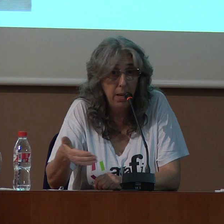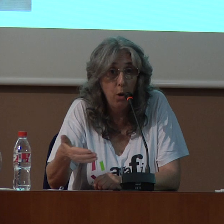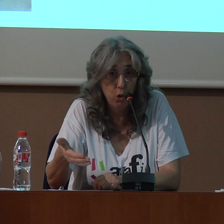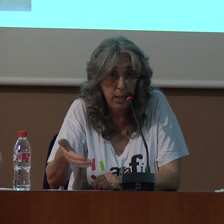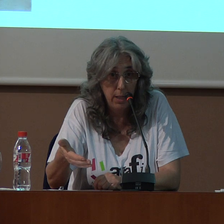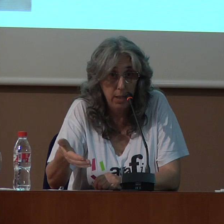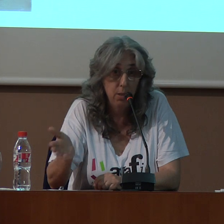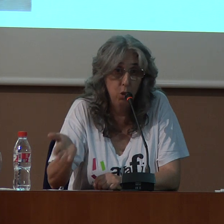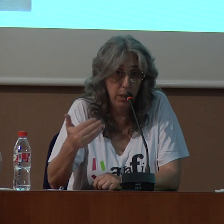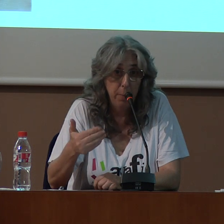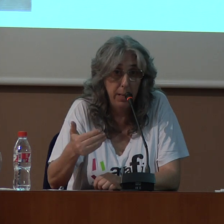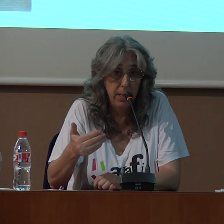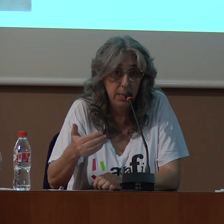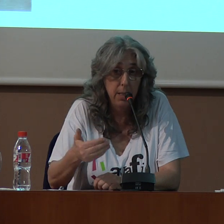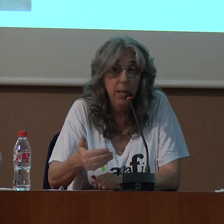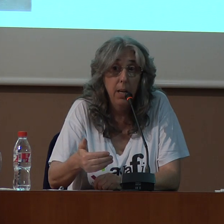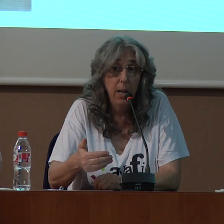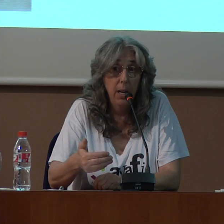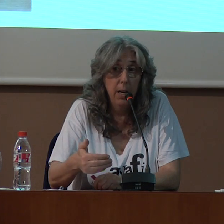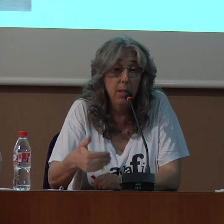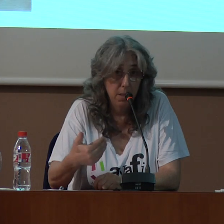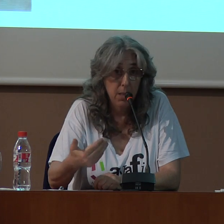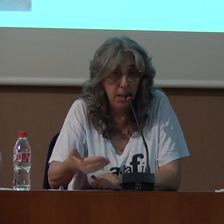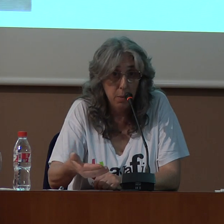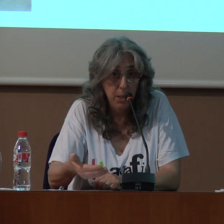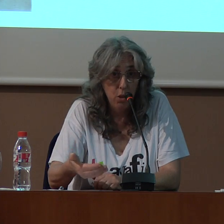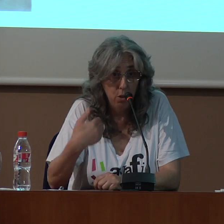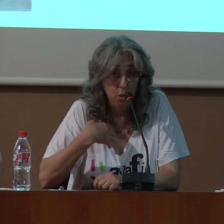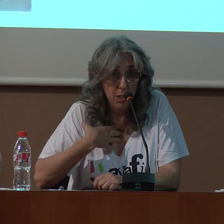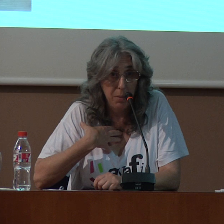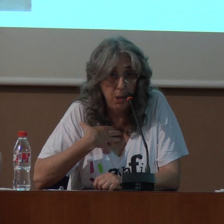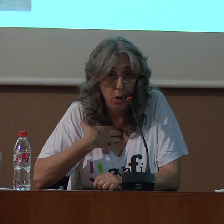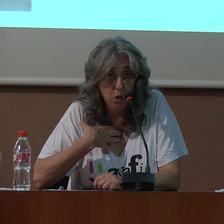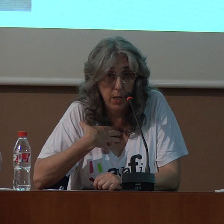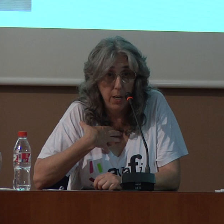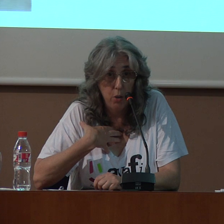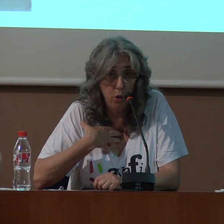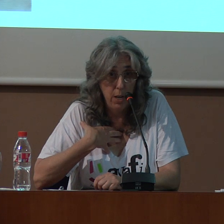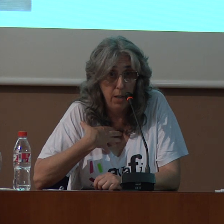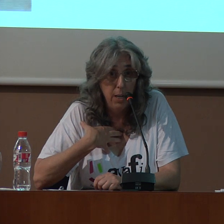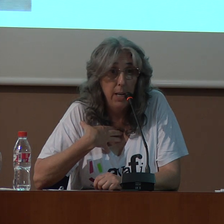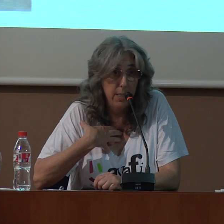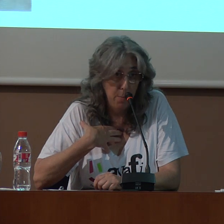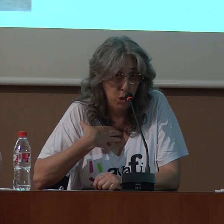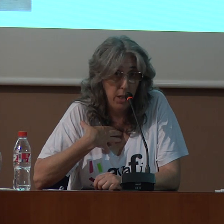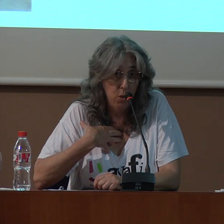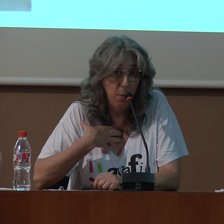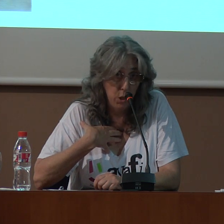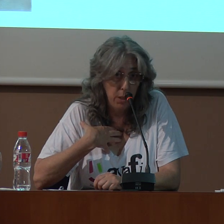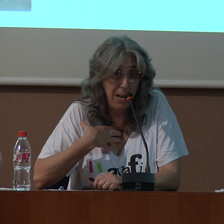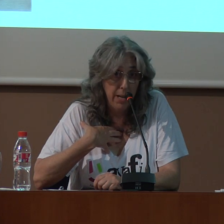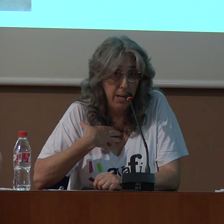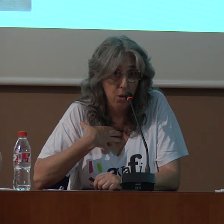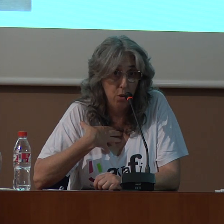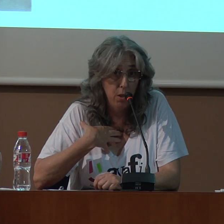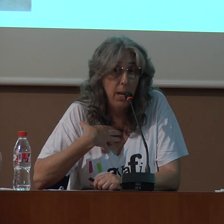vuelven a mandar y no nos atienden, nos tiran para atrás. Se transmitió, lo transmití yo al conseller el otro día, estamos en ello, vamos